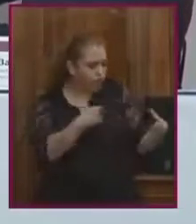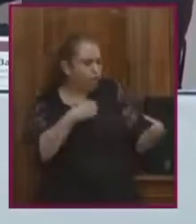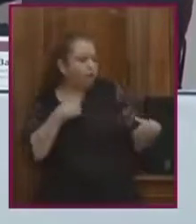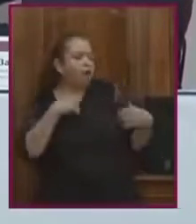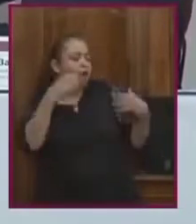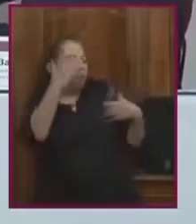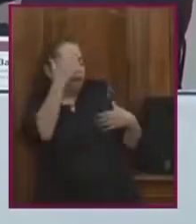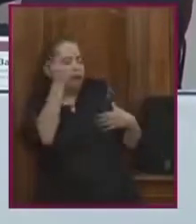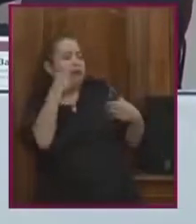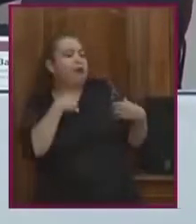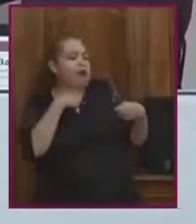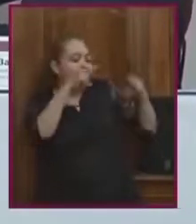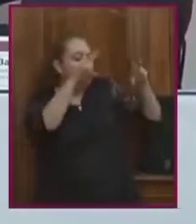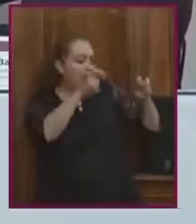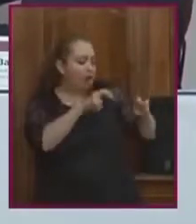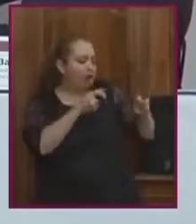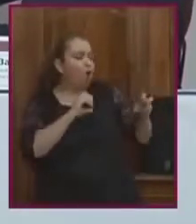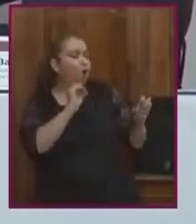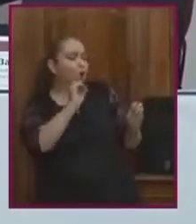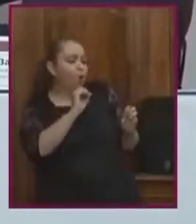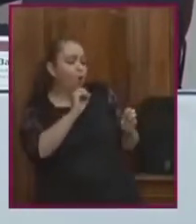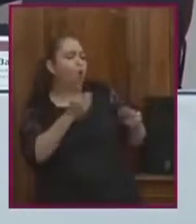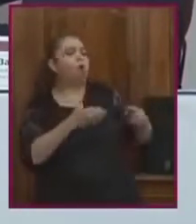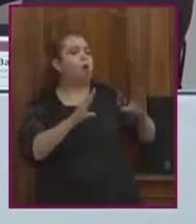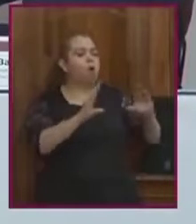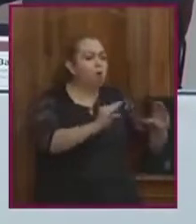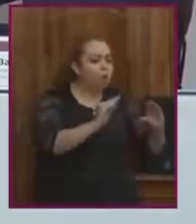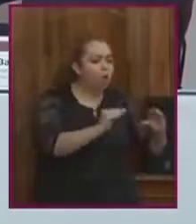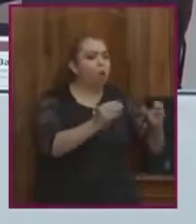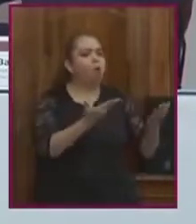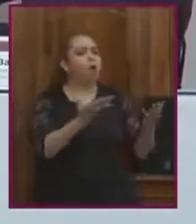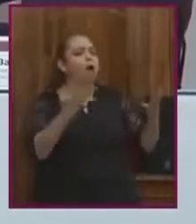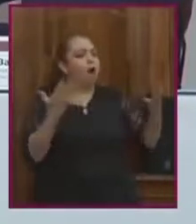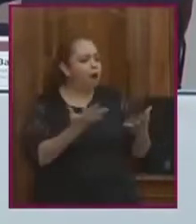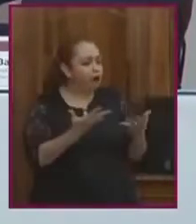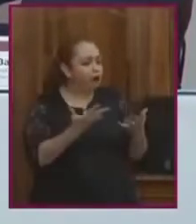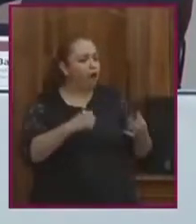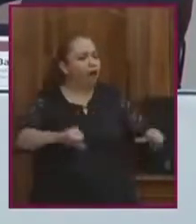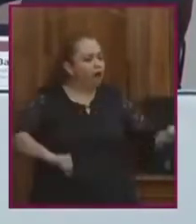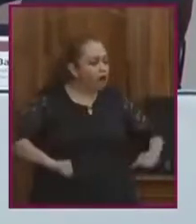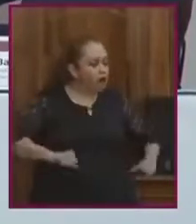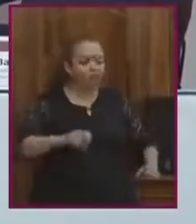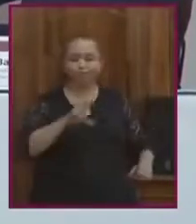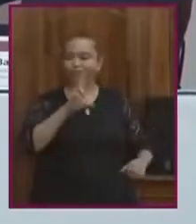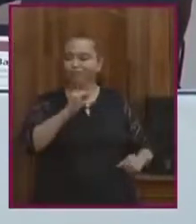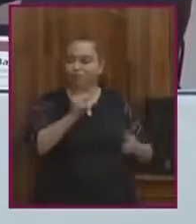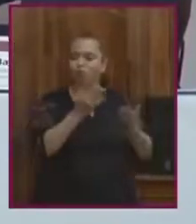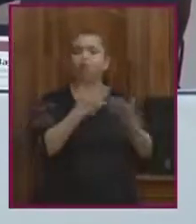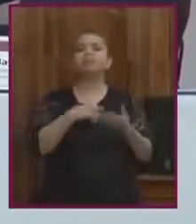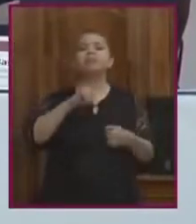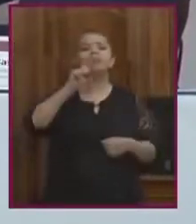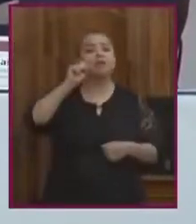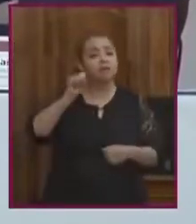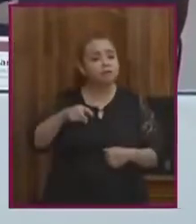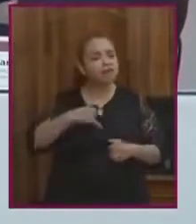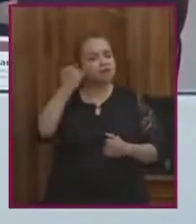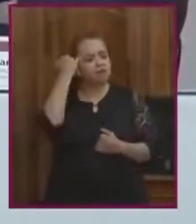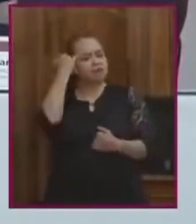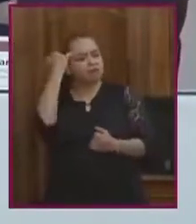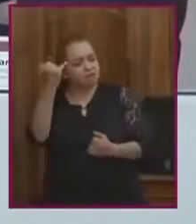de procedimientos en el aula, sino que se reconozca que este ejercicio requiere de ideas,